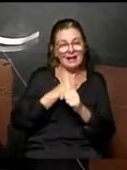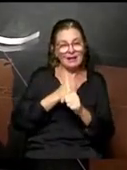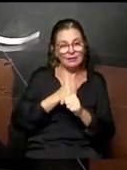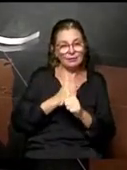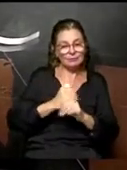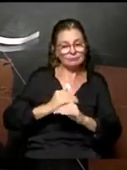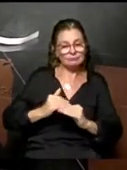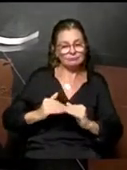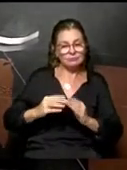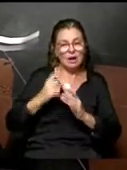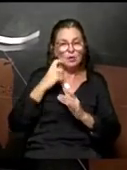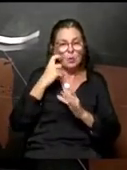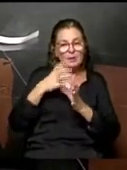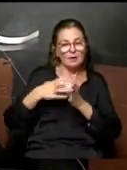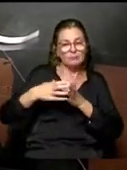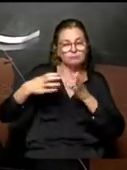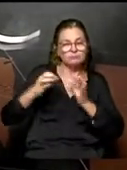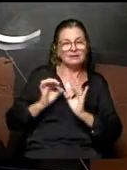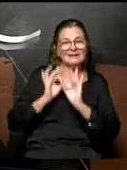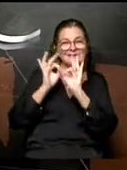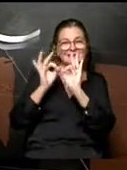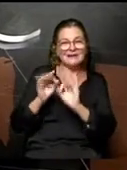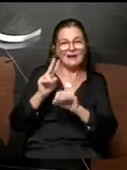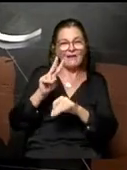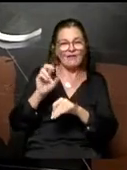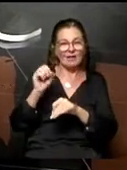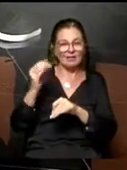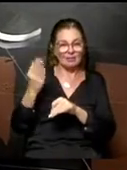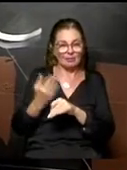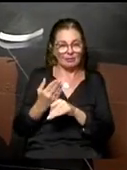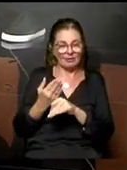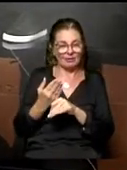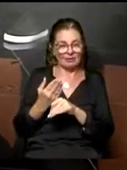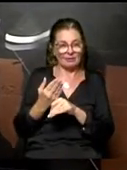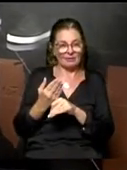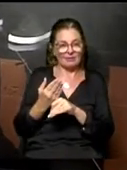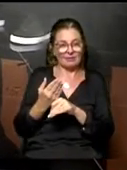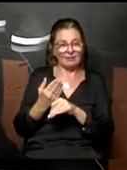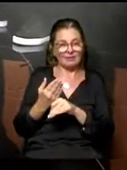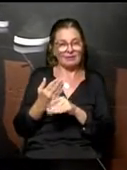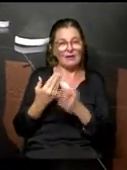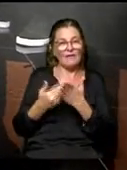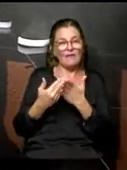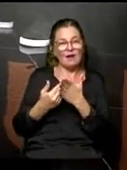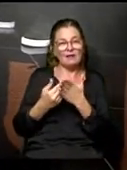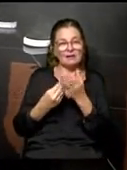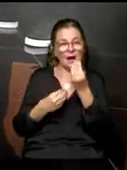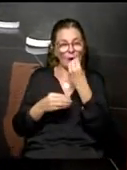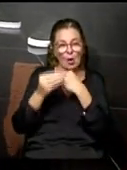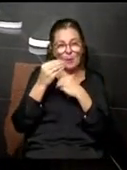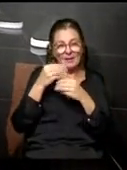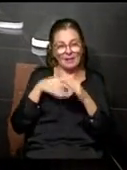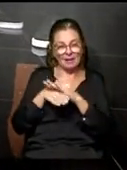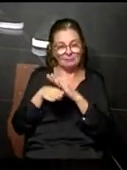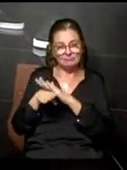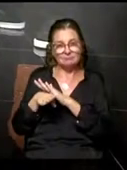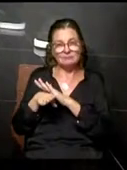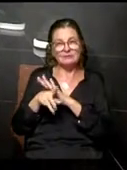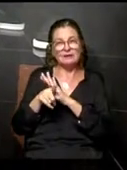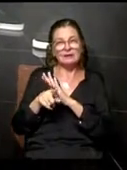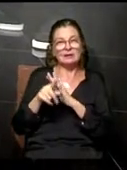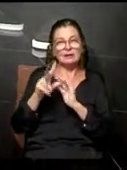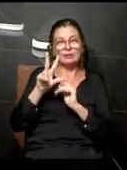crece y llega a casi un 20% de inseguridad alimentaria moderada y a